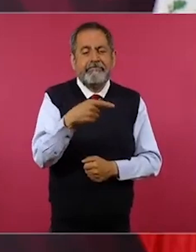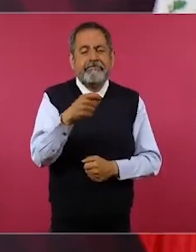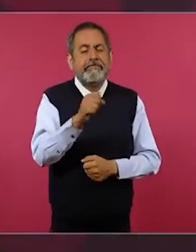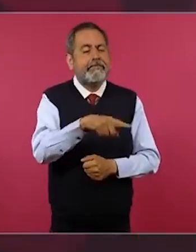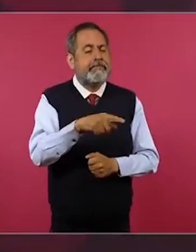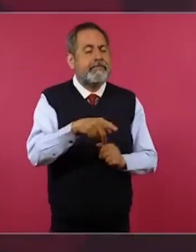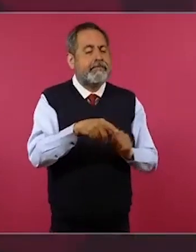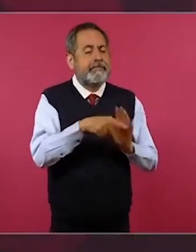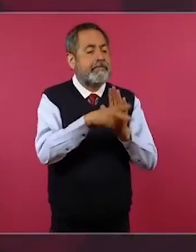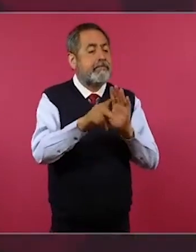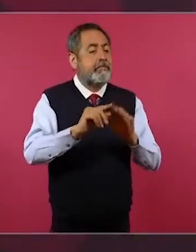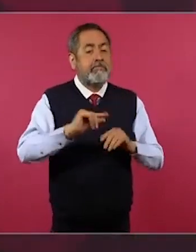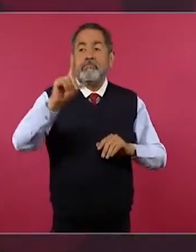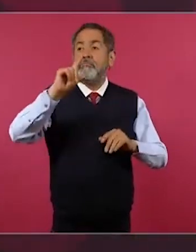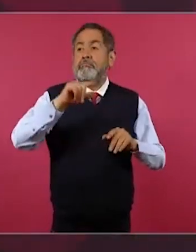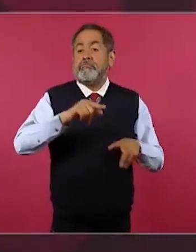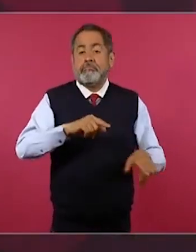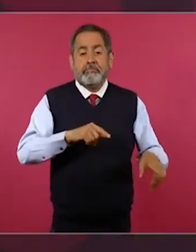periodista